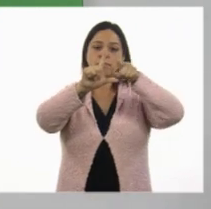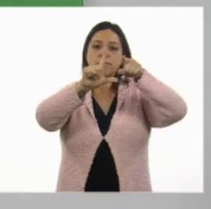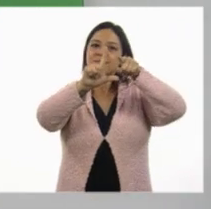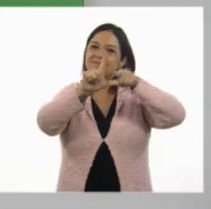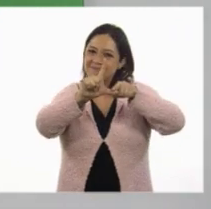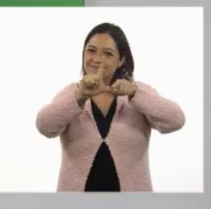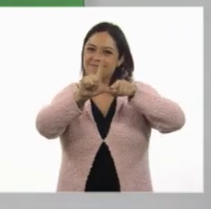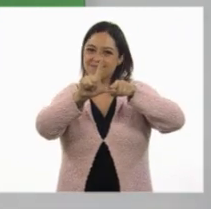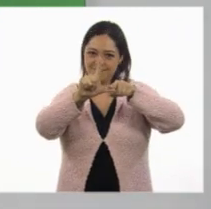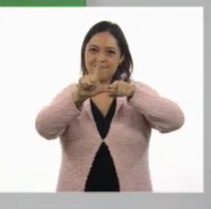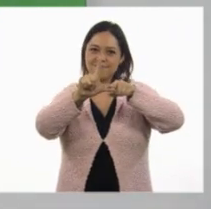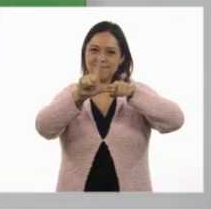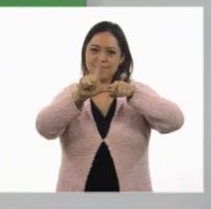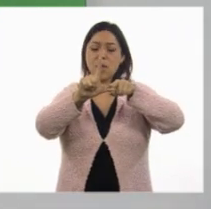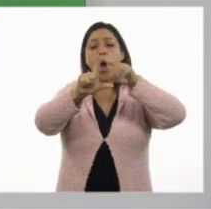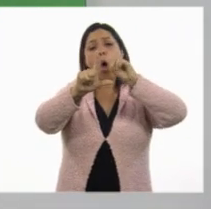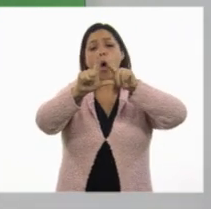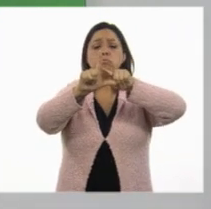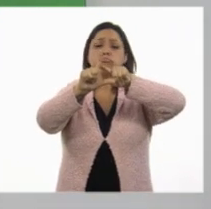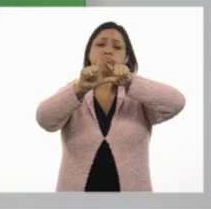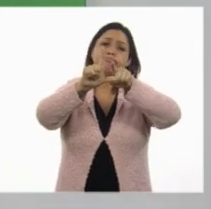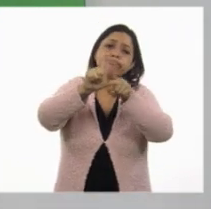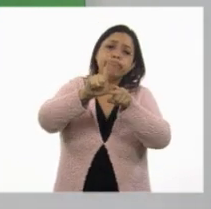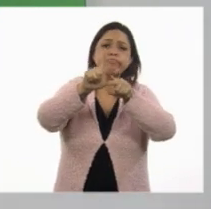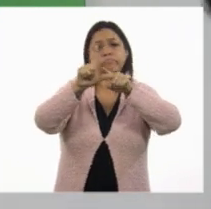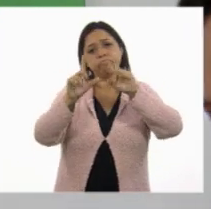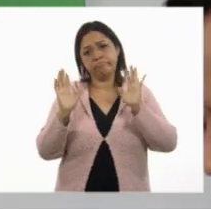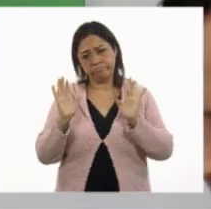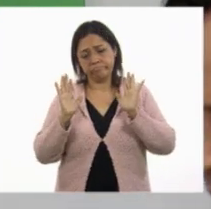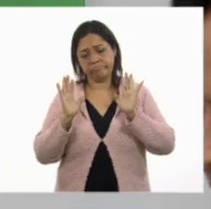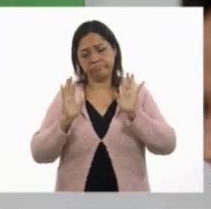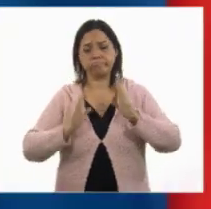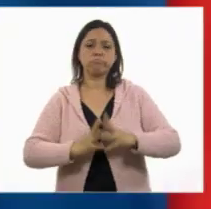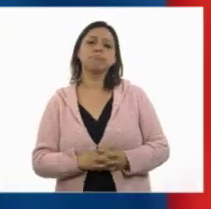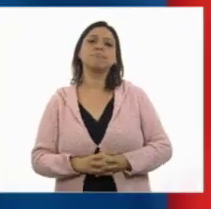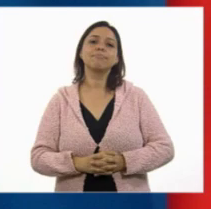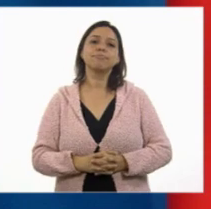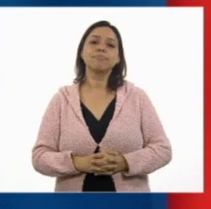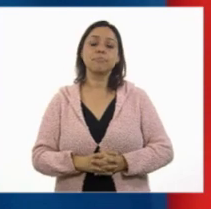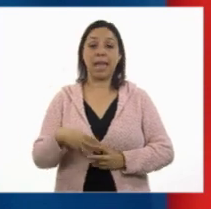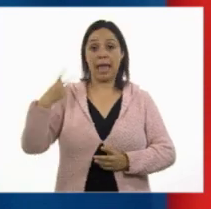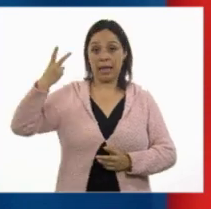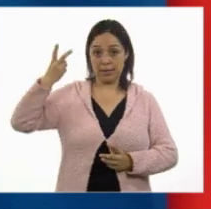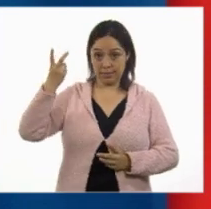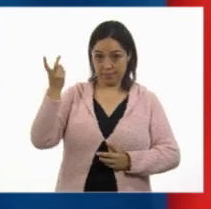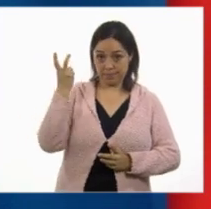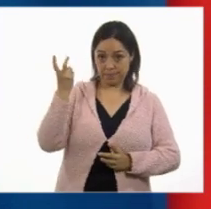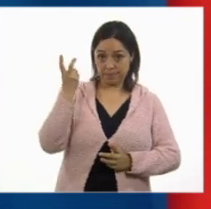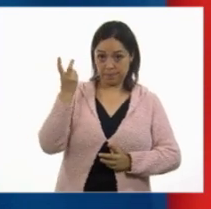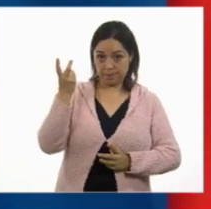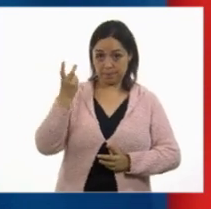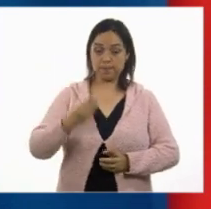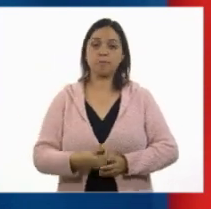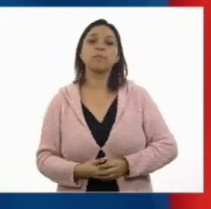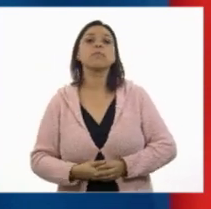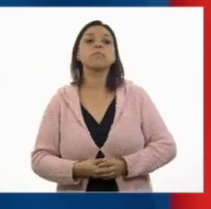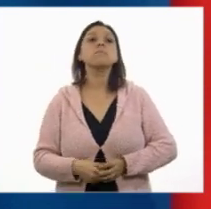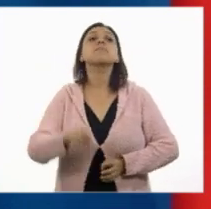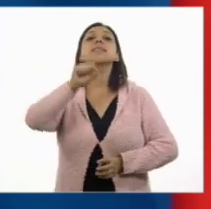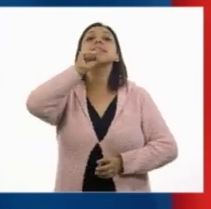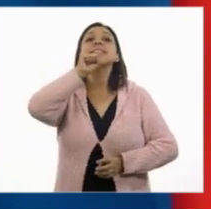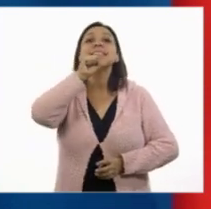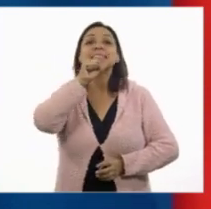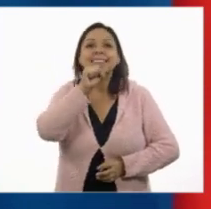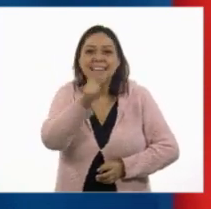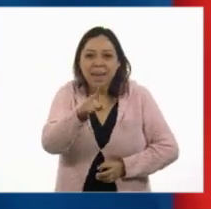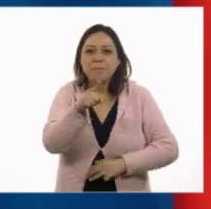un Es una forma que los pueden diferenciar. Este caso también es un triángulo